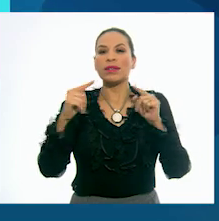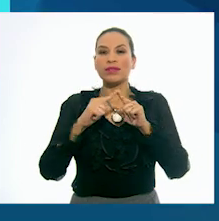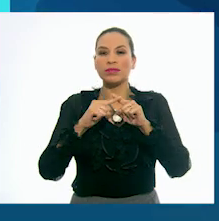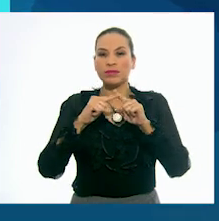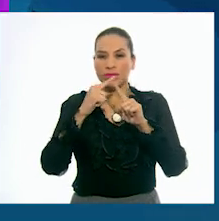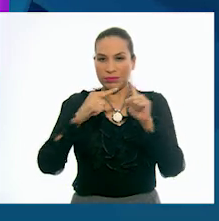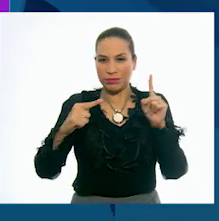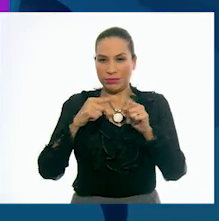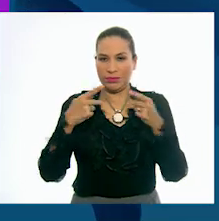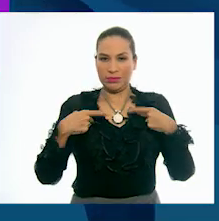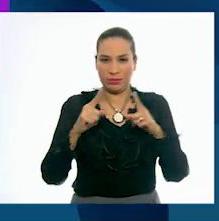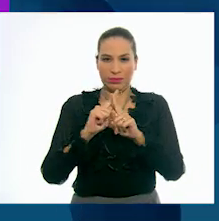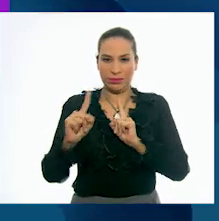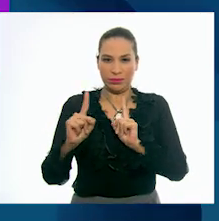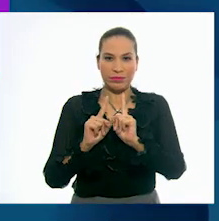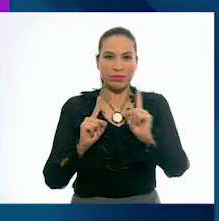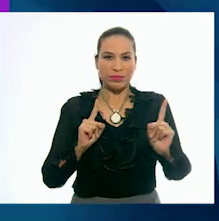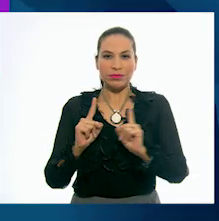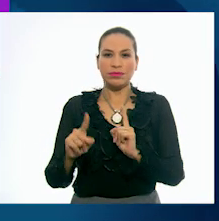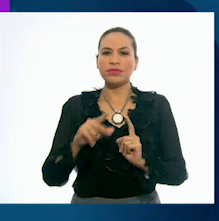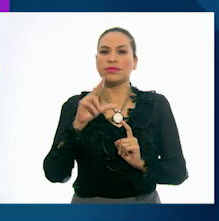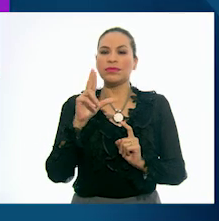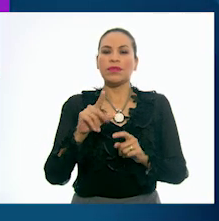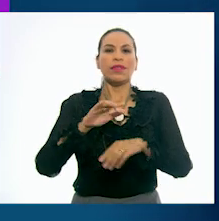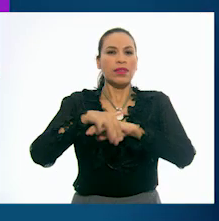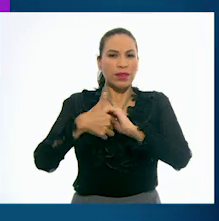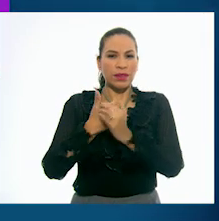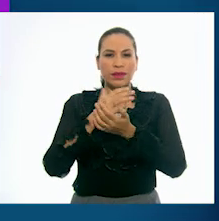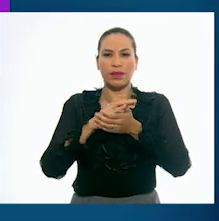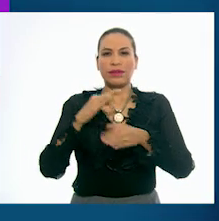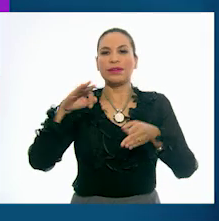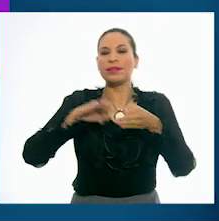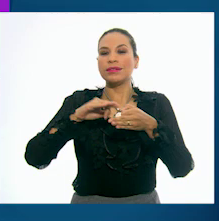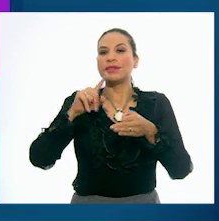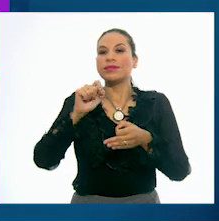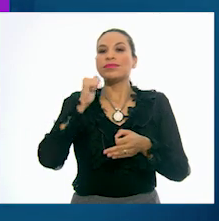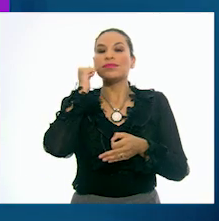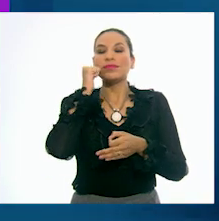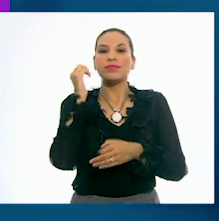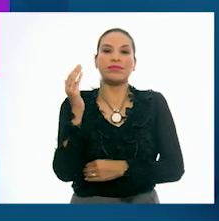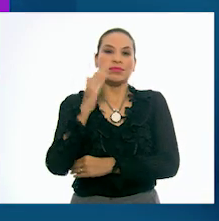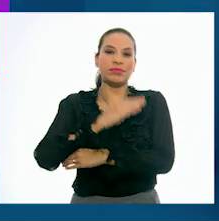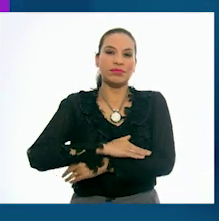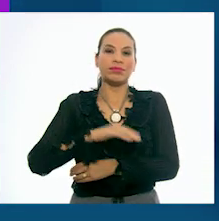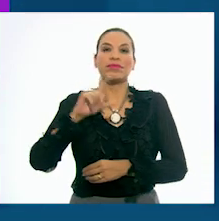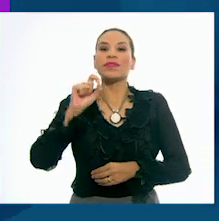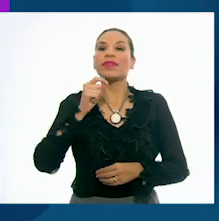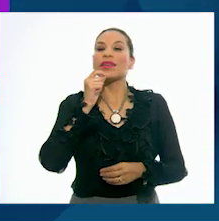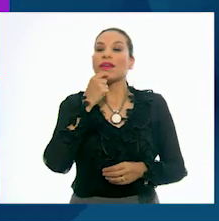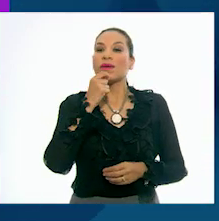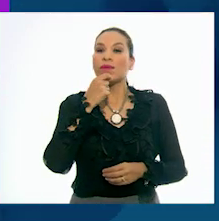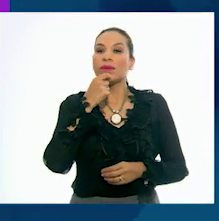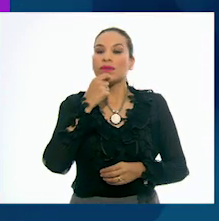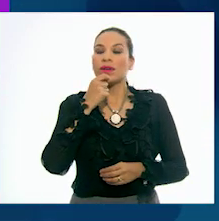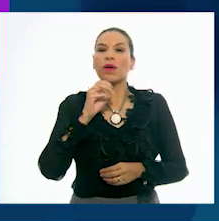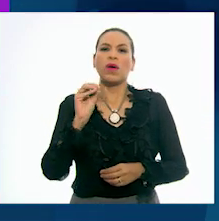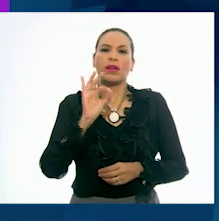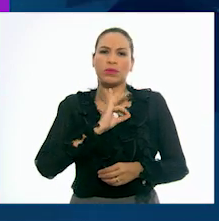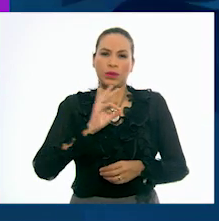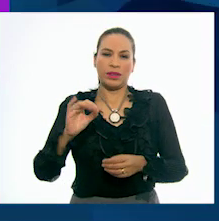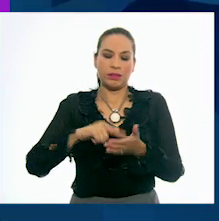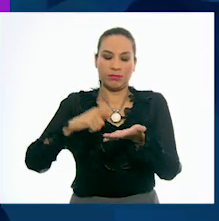metros entre tú y los demás. Lávate las manos muy seguido con agua y jabón por lo menos durante 20 segundos o